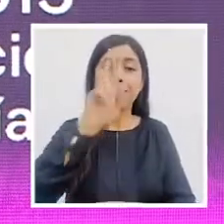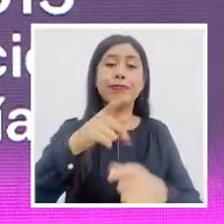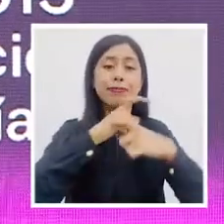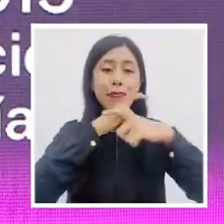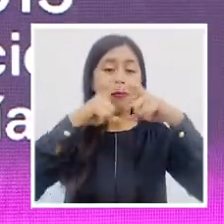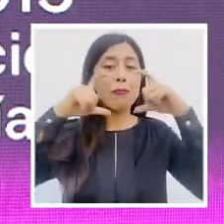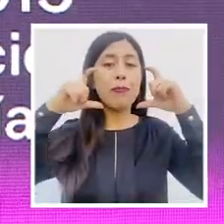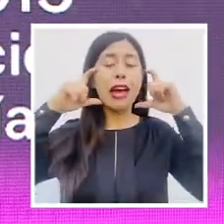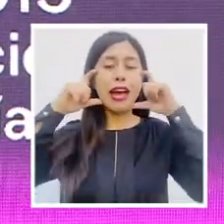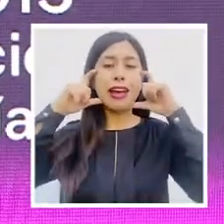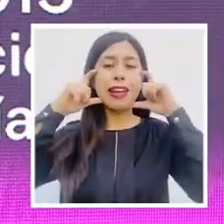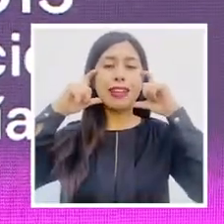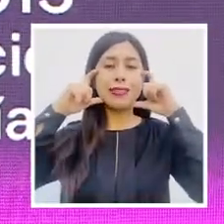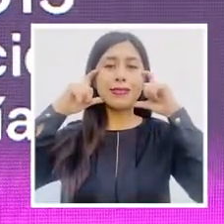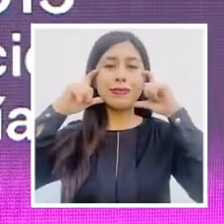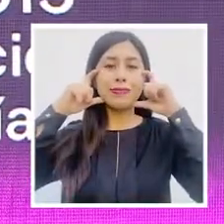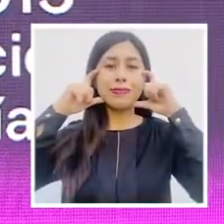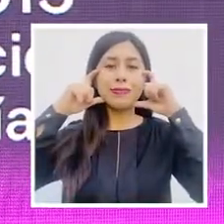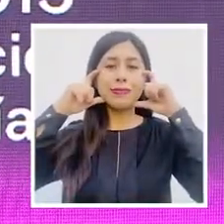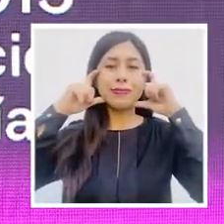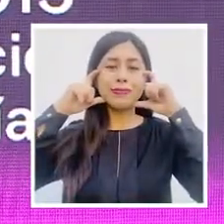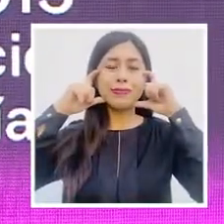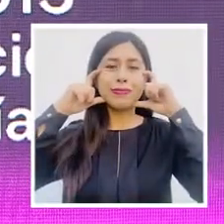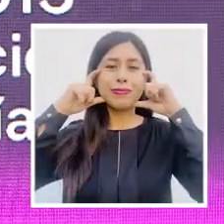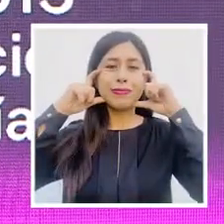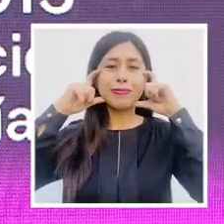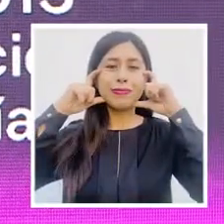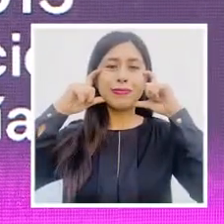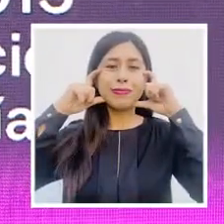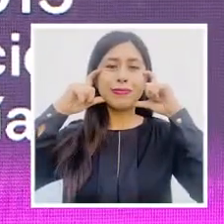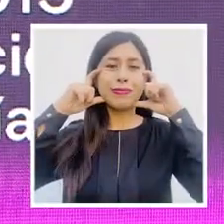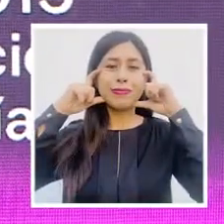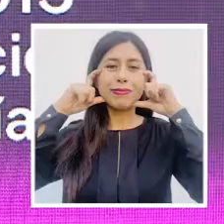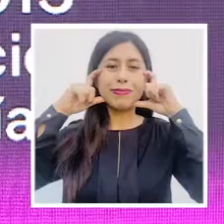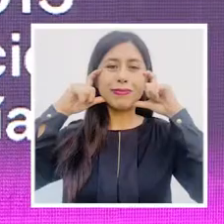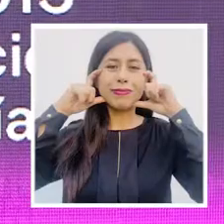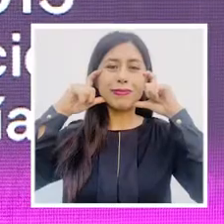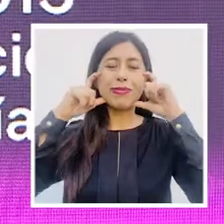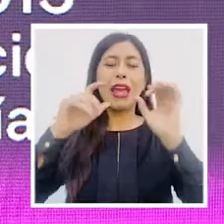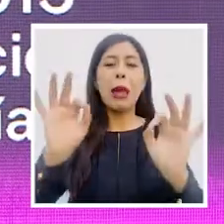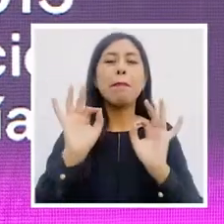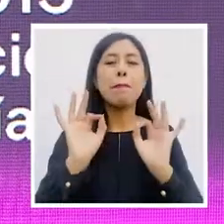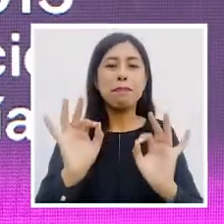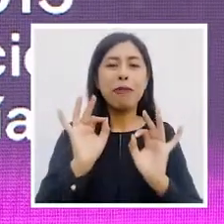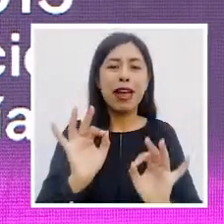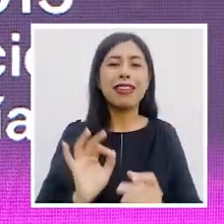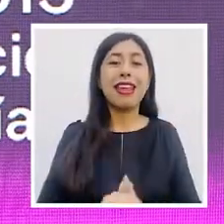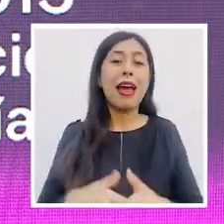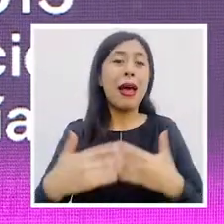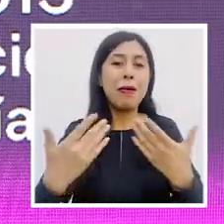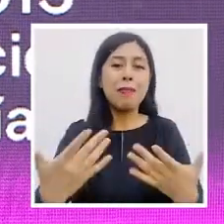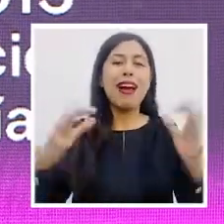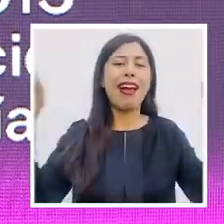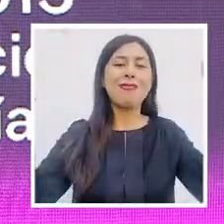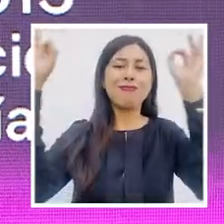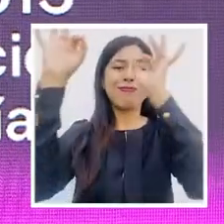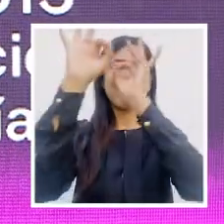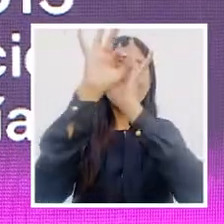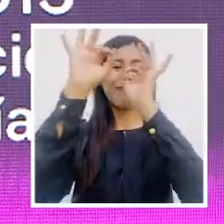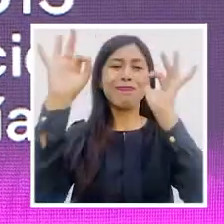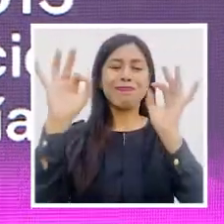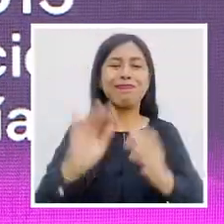mascarilla especial para eclipses.